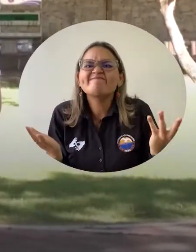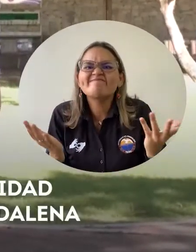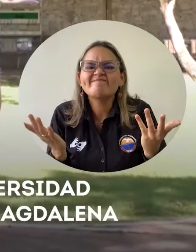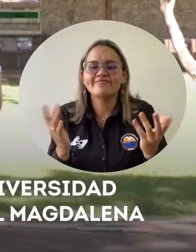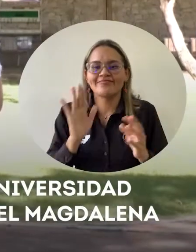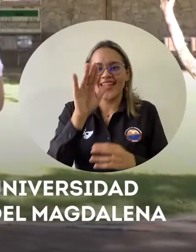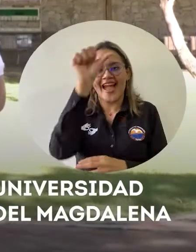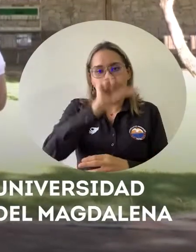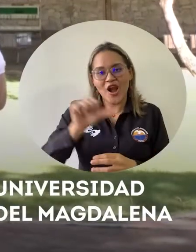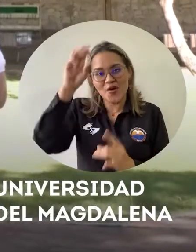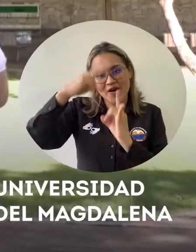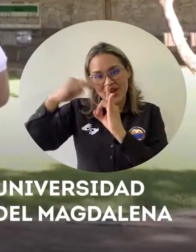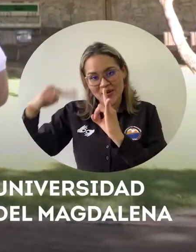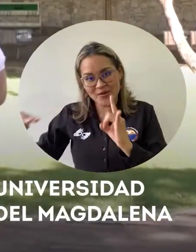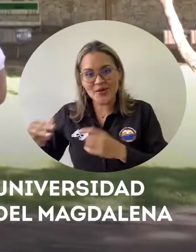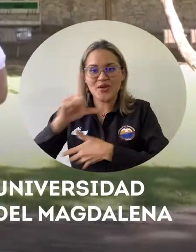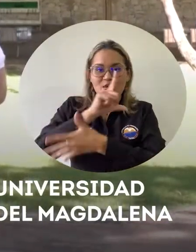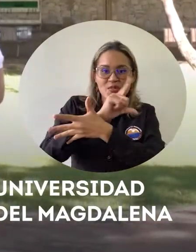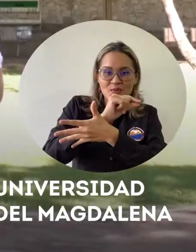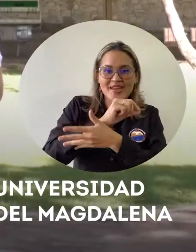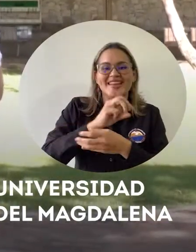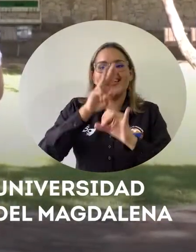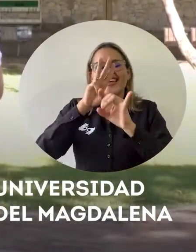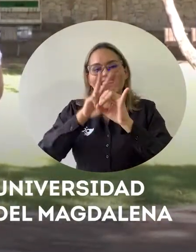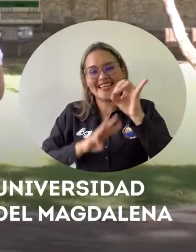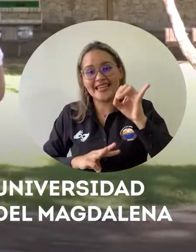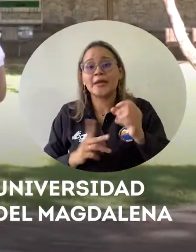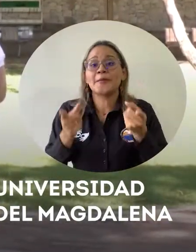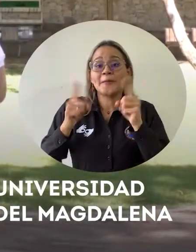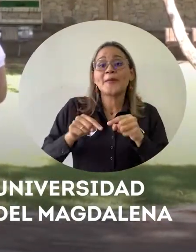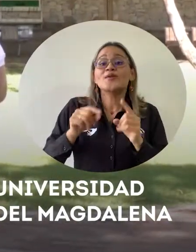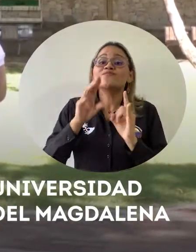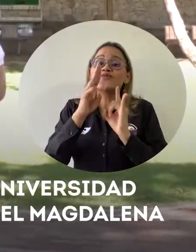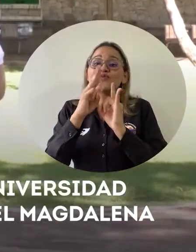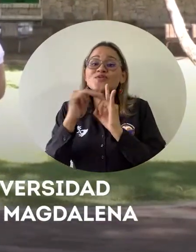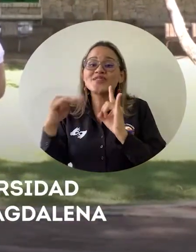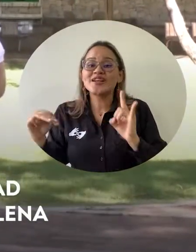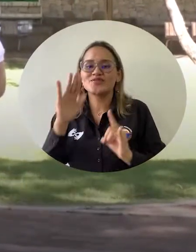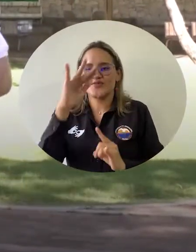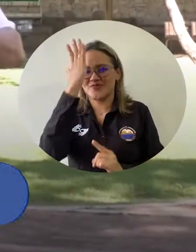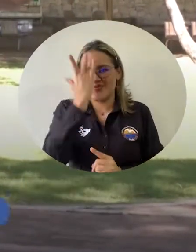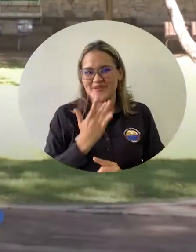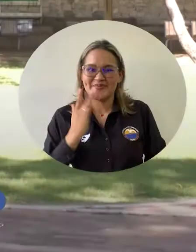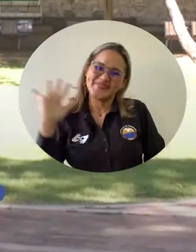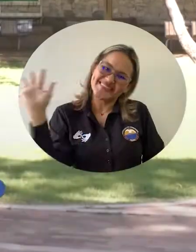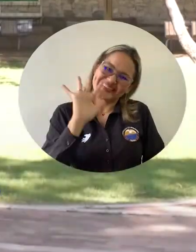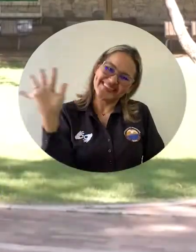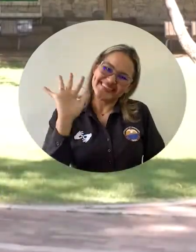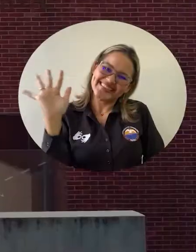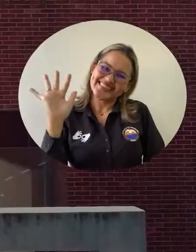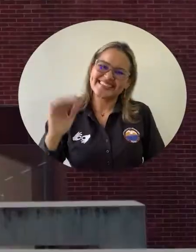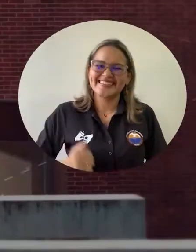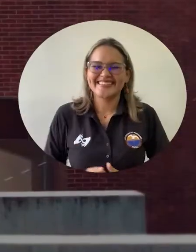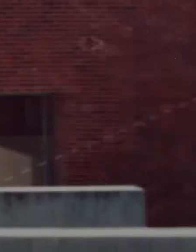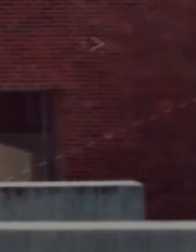institucionales, arroba unimagdalena para Instagram y Twitter, y Universidad del Magdalena en Facebook. ¡Hasta pronto!